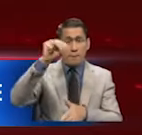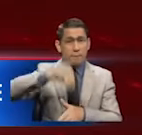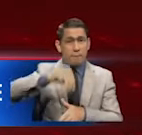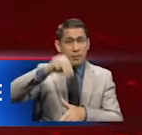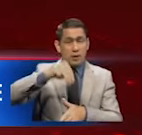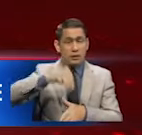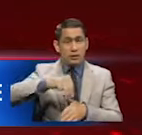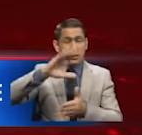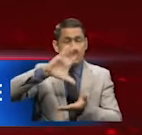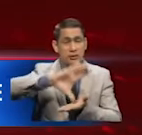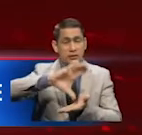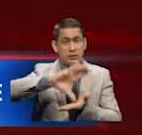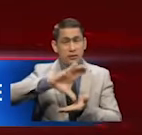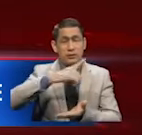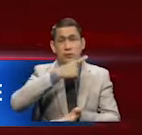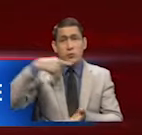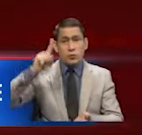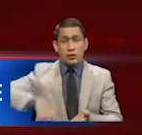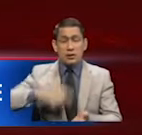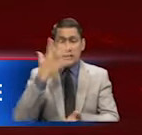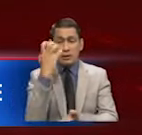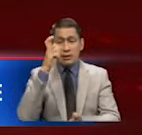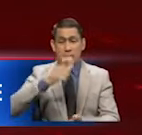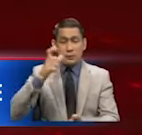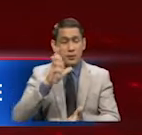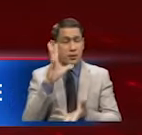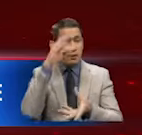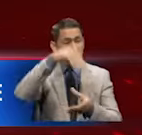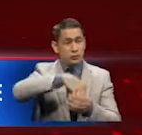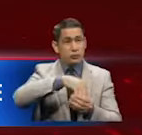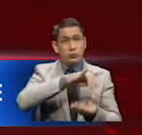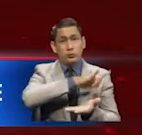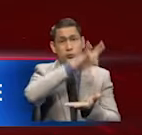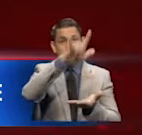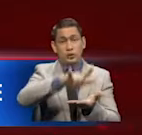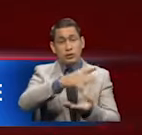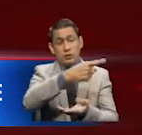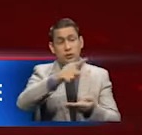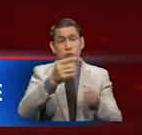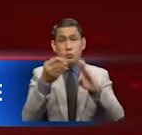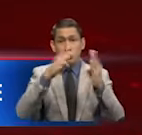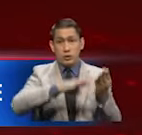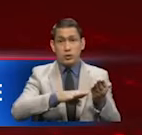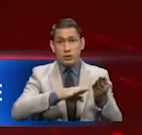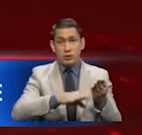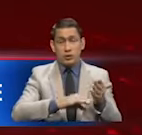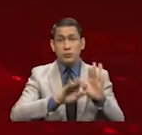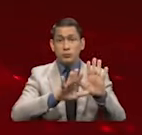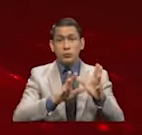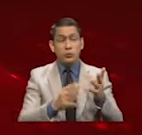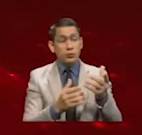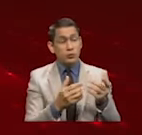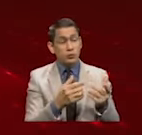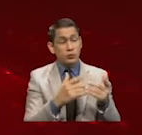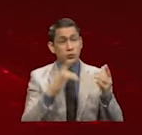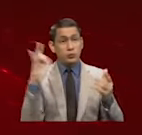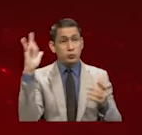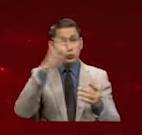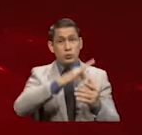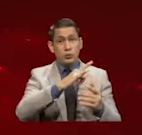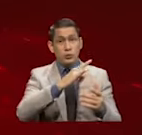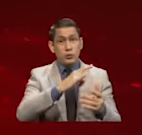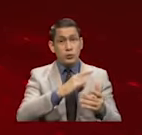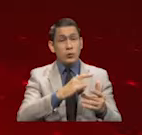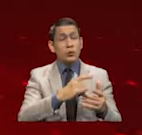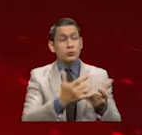en el centro de Rusia, con 15 personas a bordo que perdieron la vida. El motivo del siniestro fue el incendio que se declaró en uno de los motores